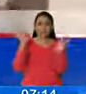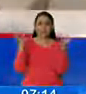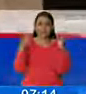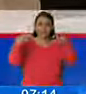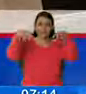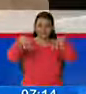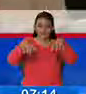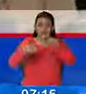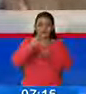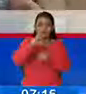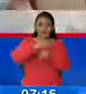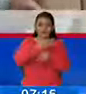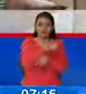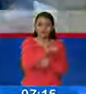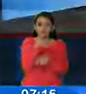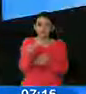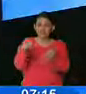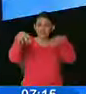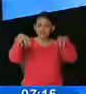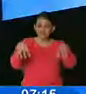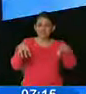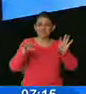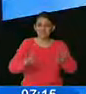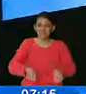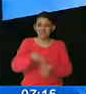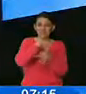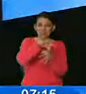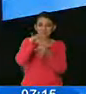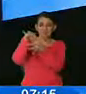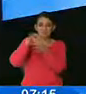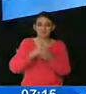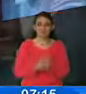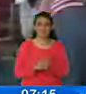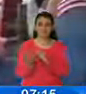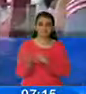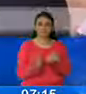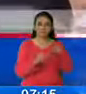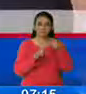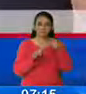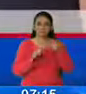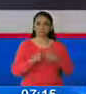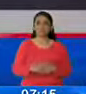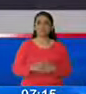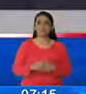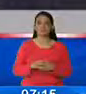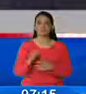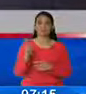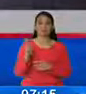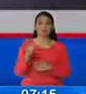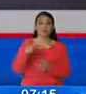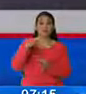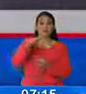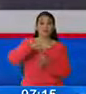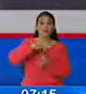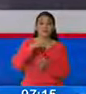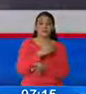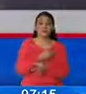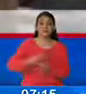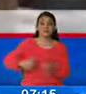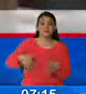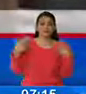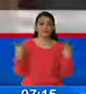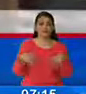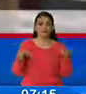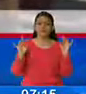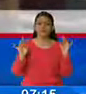por primera vez en su mismo territorio. En otras noticias, tradicionalmente las primeras vueltas presidenciales han sido una suerte